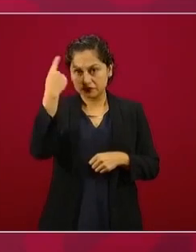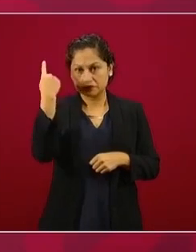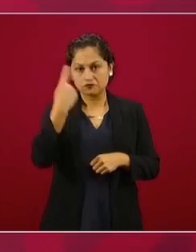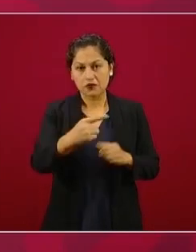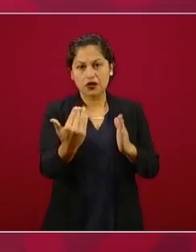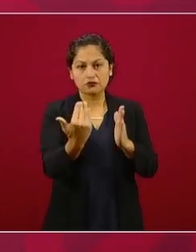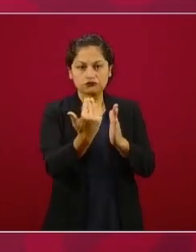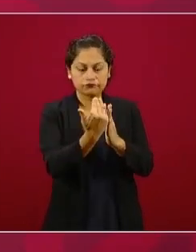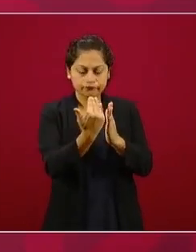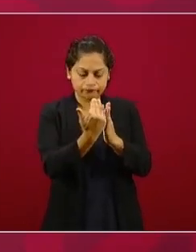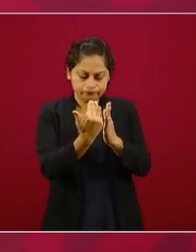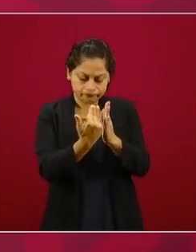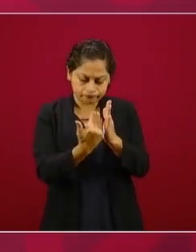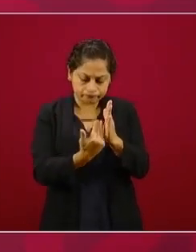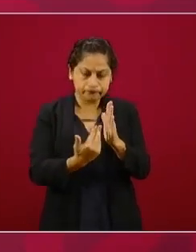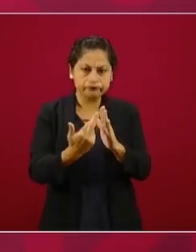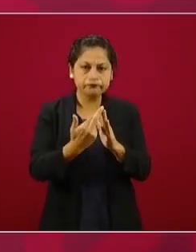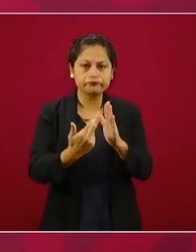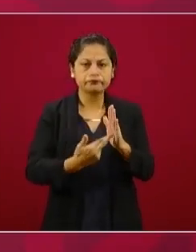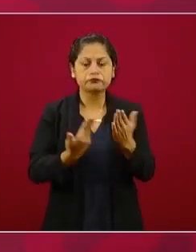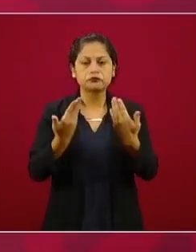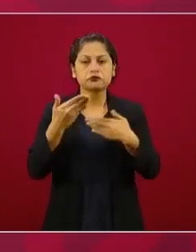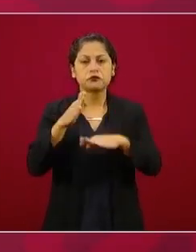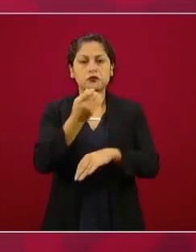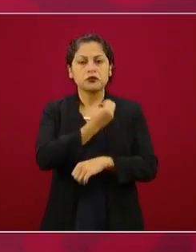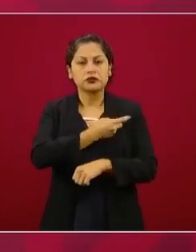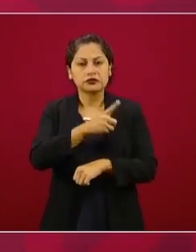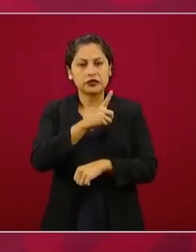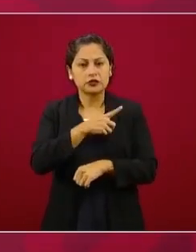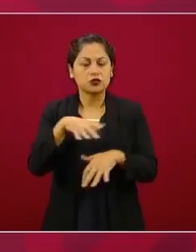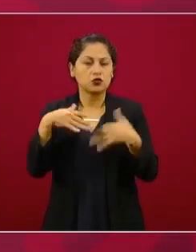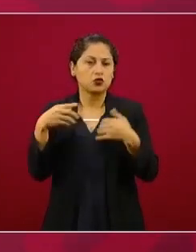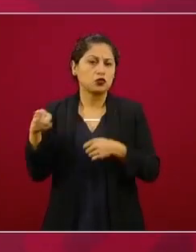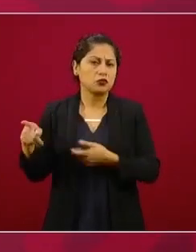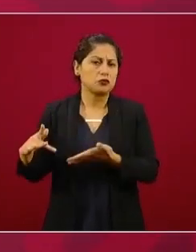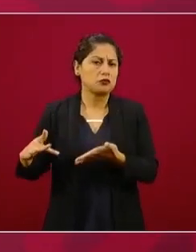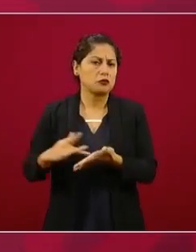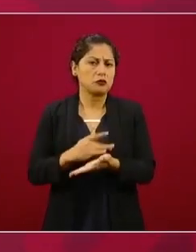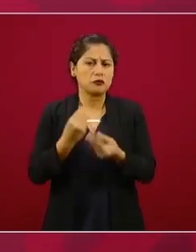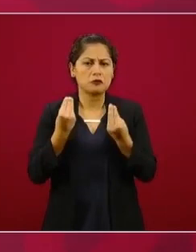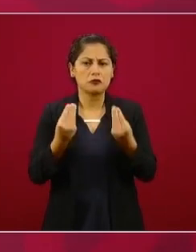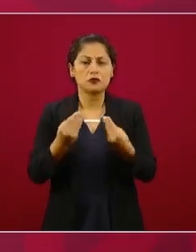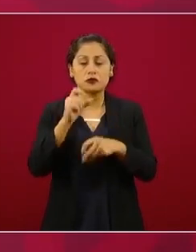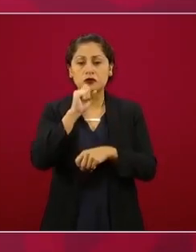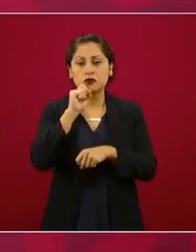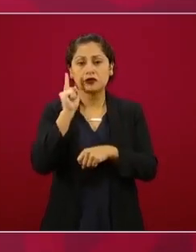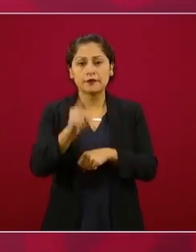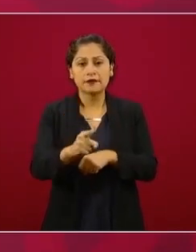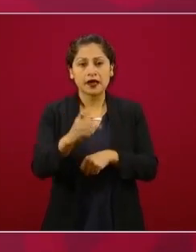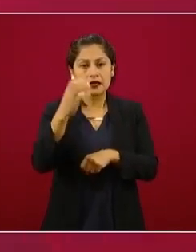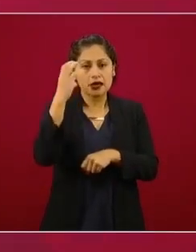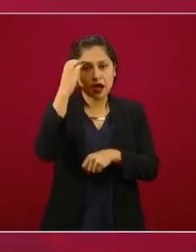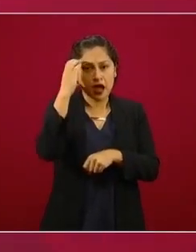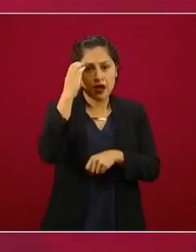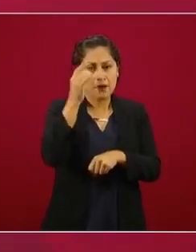sanitarias, aumentar el número de camas, contratar